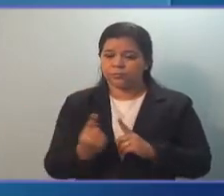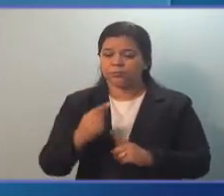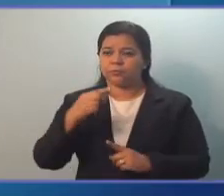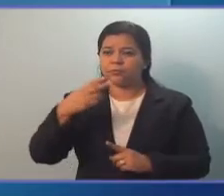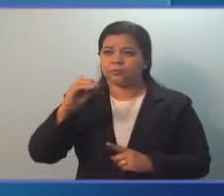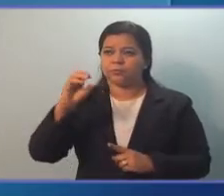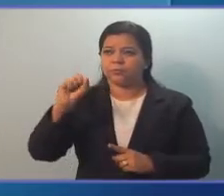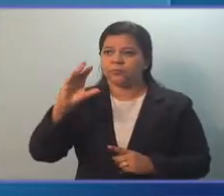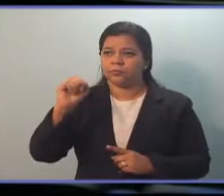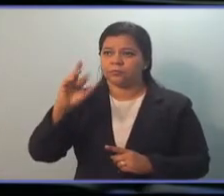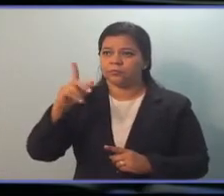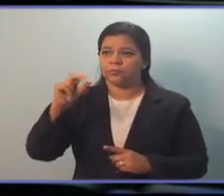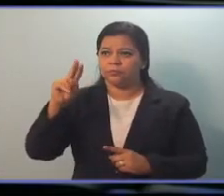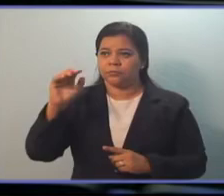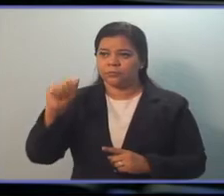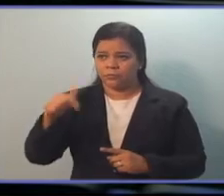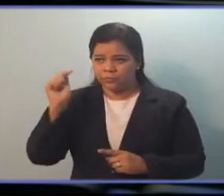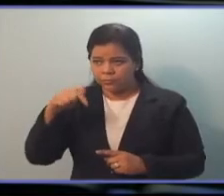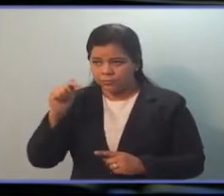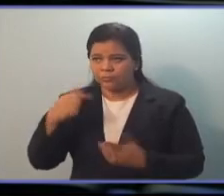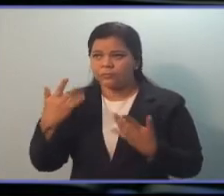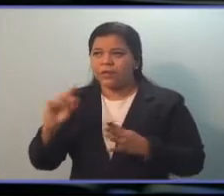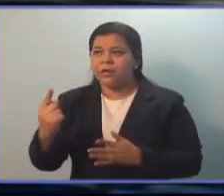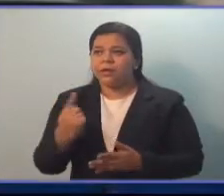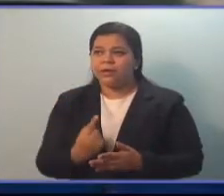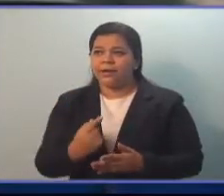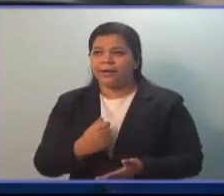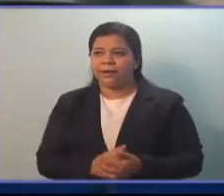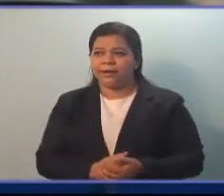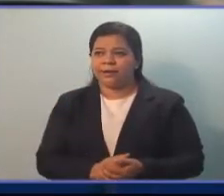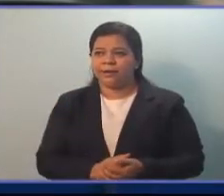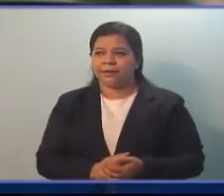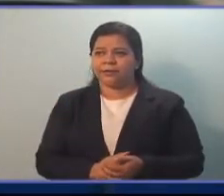Humberto Luna, que está haciendo su ingreso para las entrevistas.